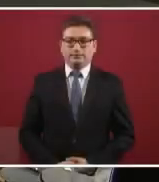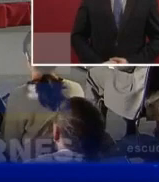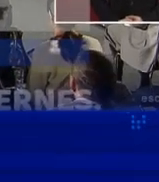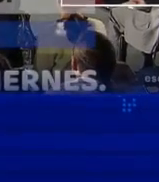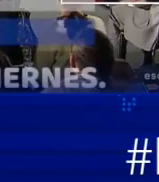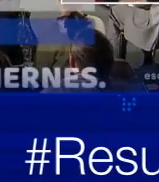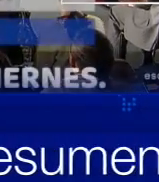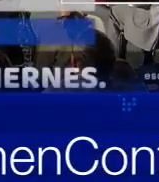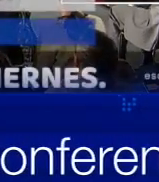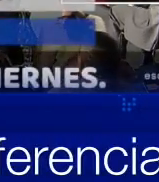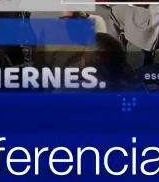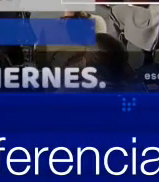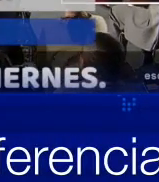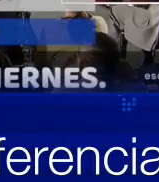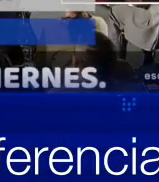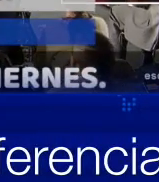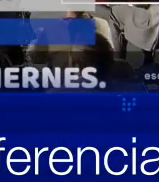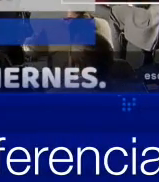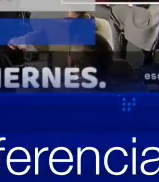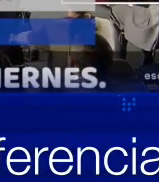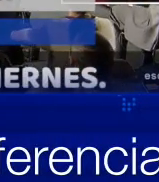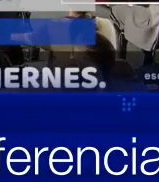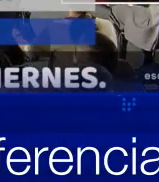El día de hoy vamos a